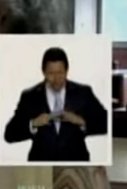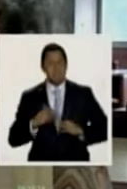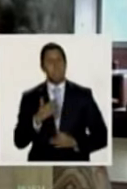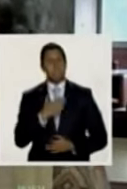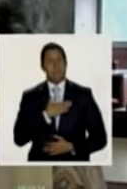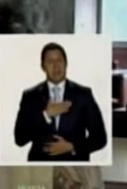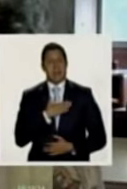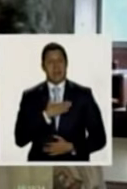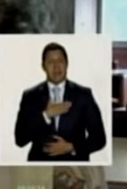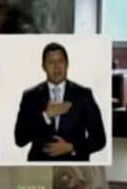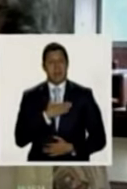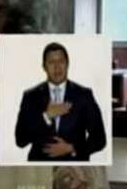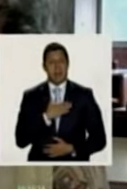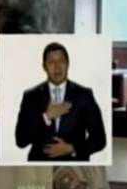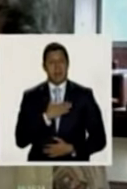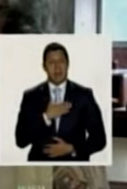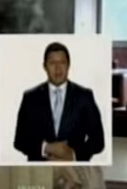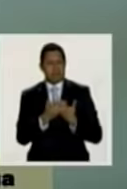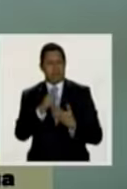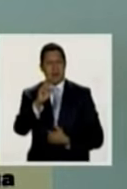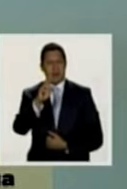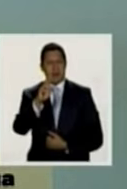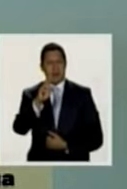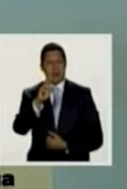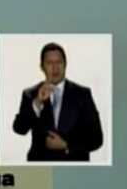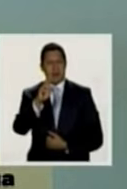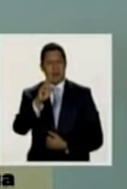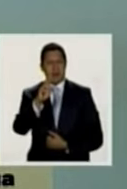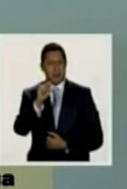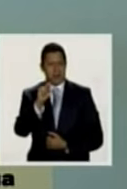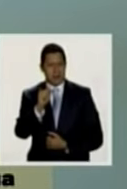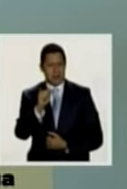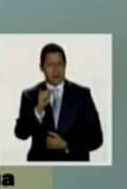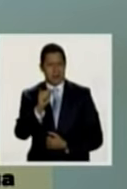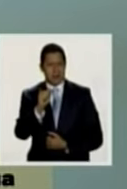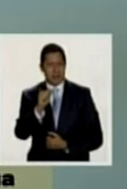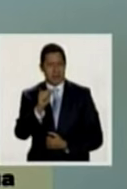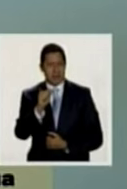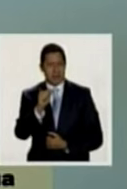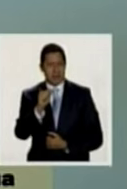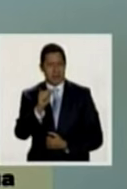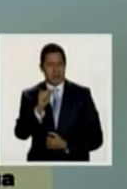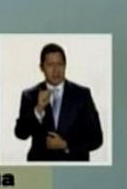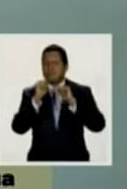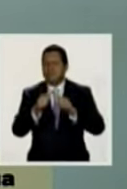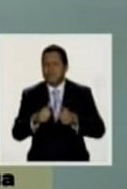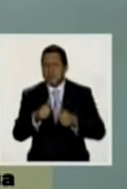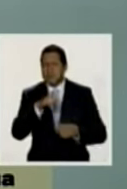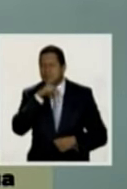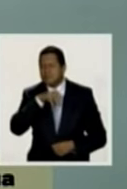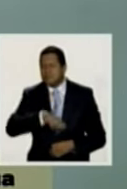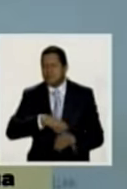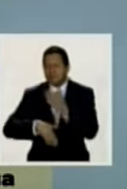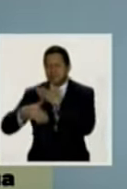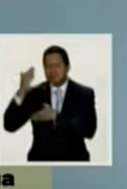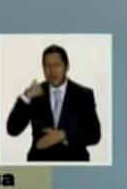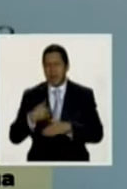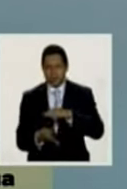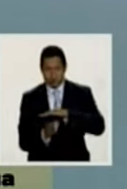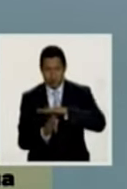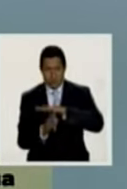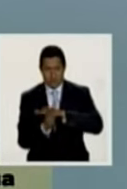mí es como una de las grandes características. También nos sitúa en el comienzo de una mitología que aún